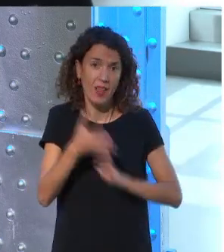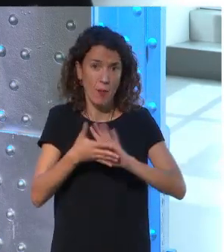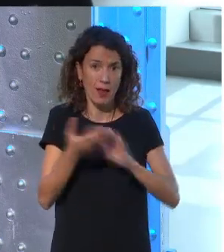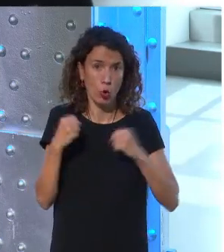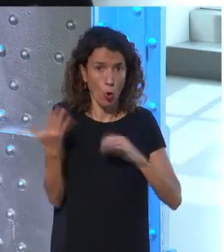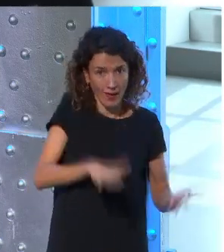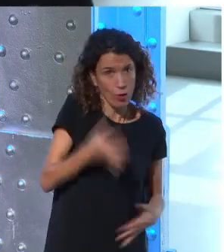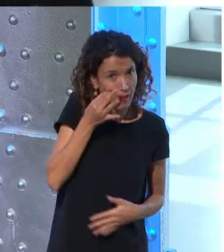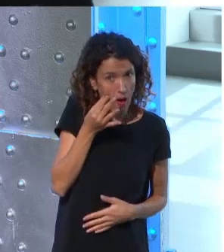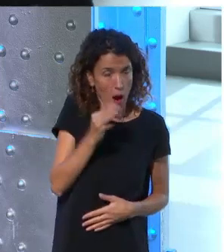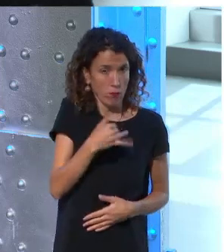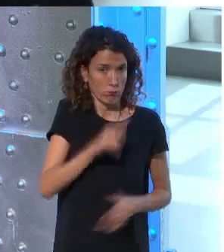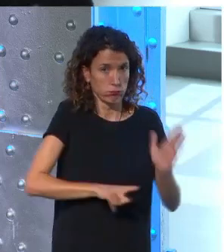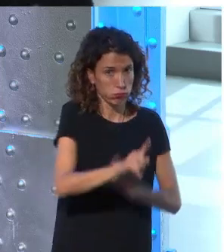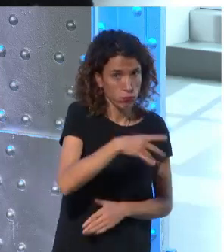principio.